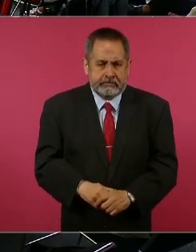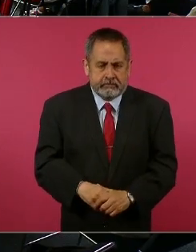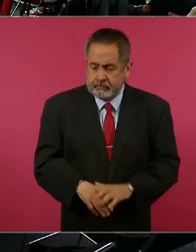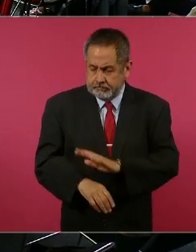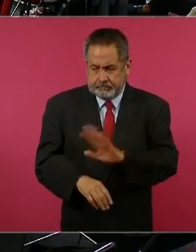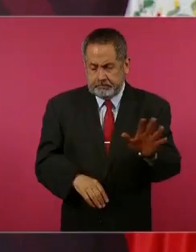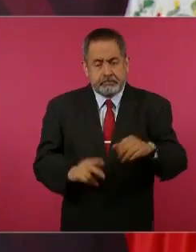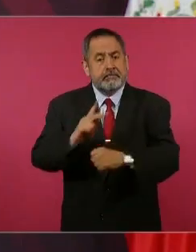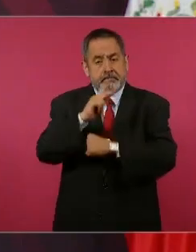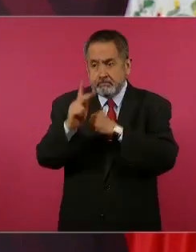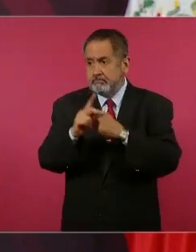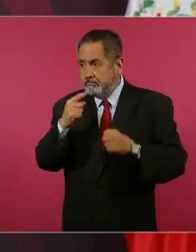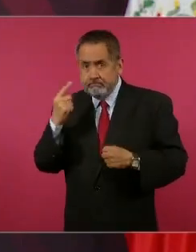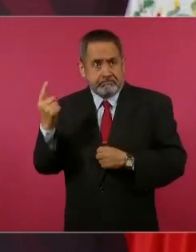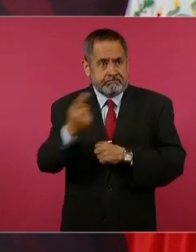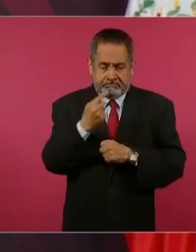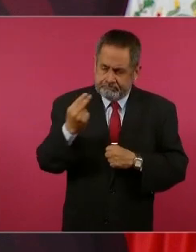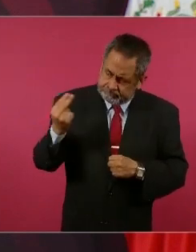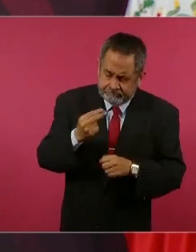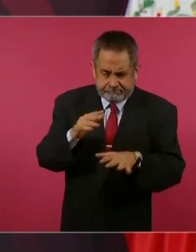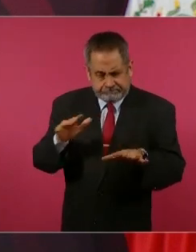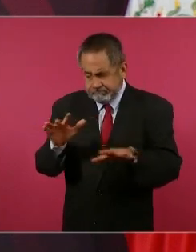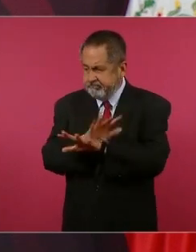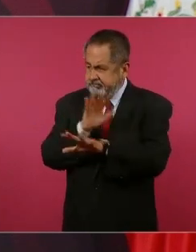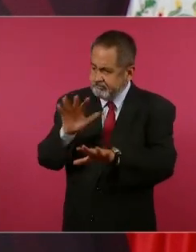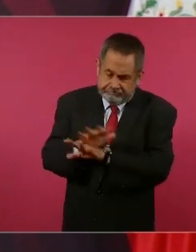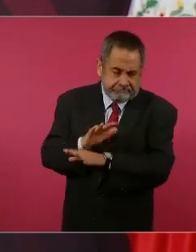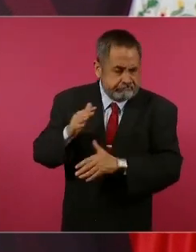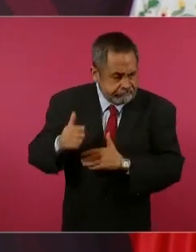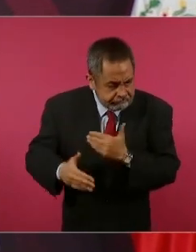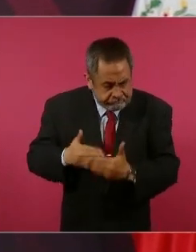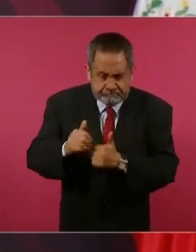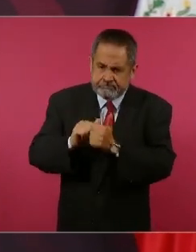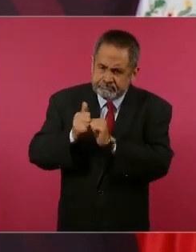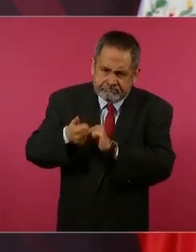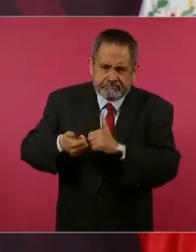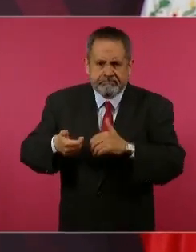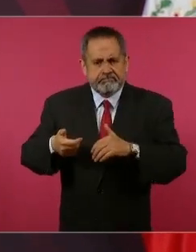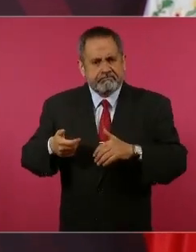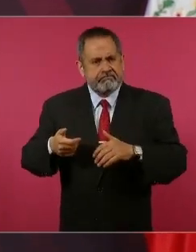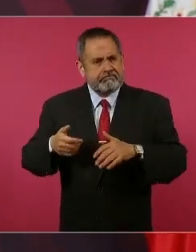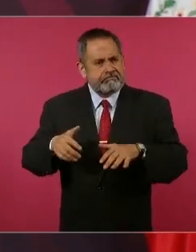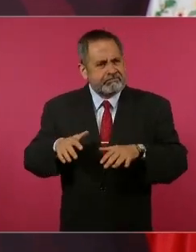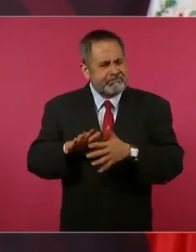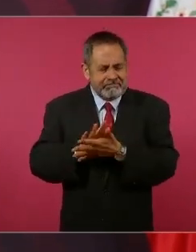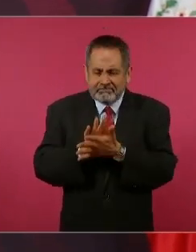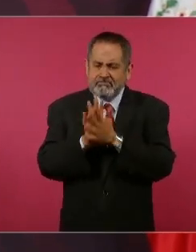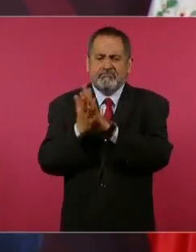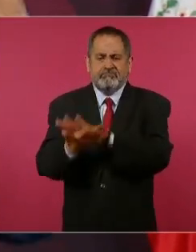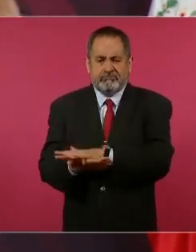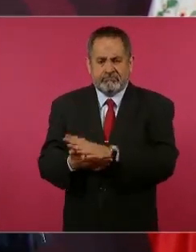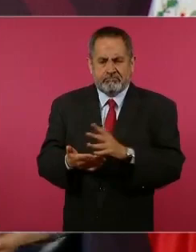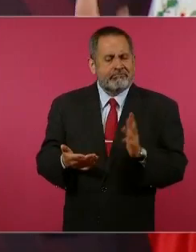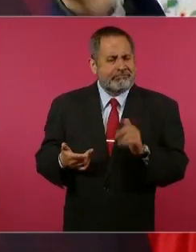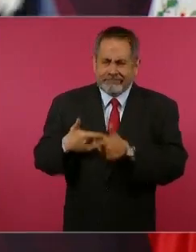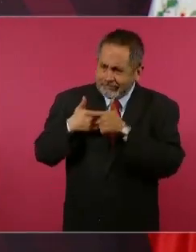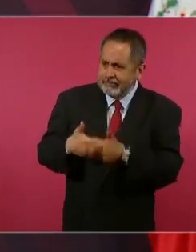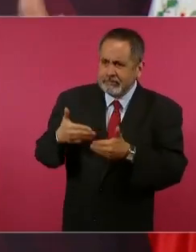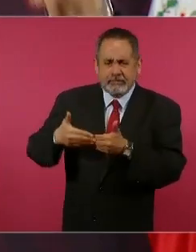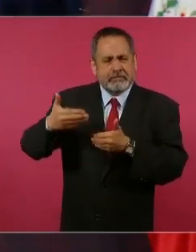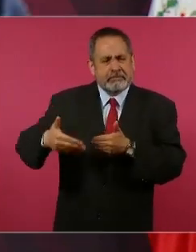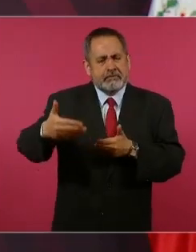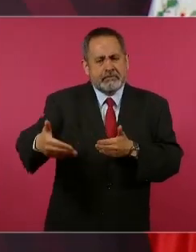Pero el país requiere de cambios, requiere de la transformación, de seguir adelante